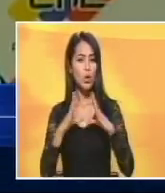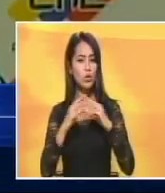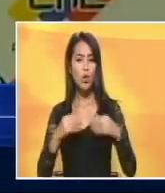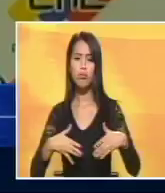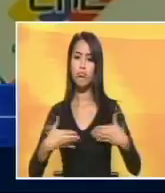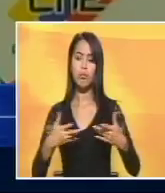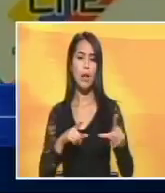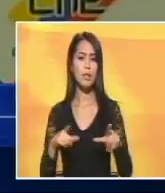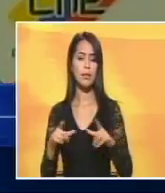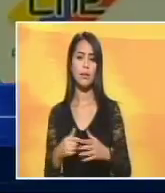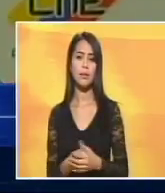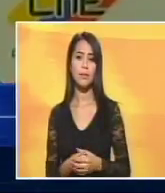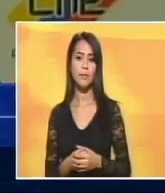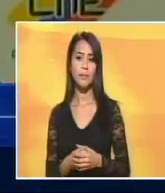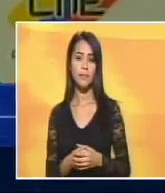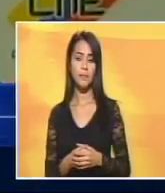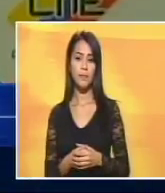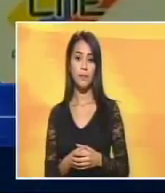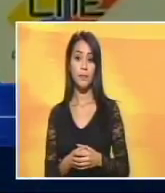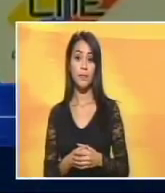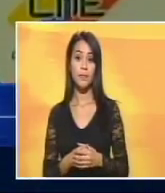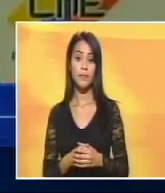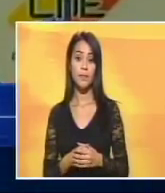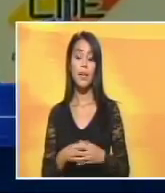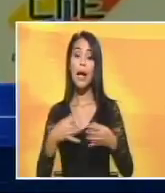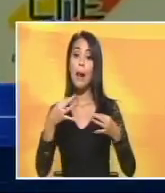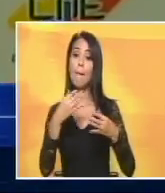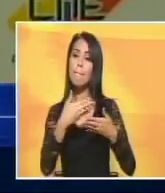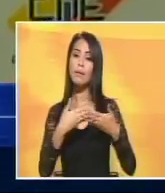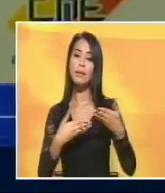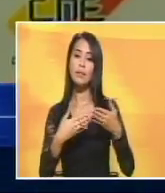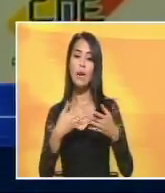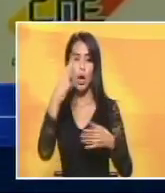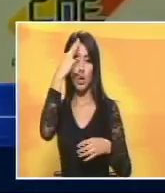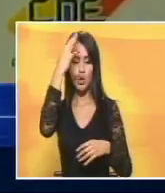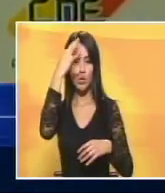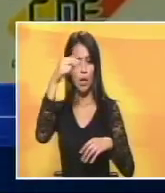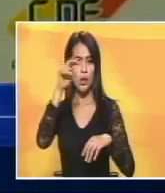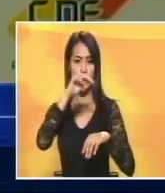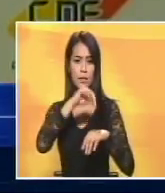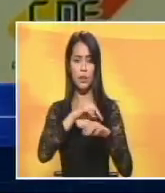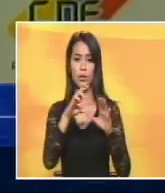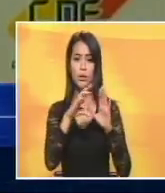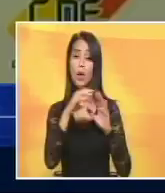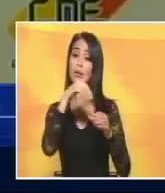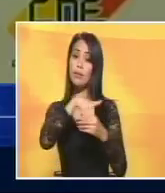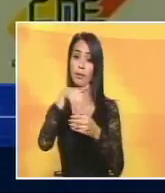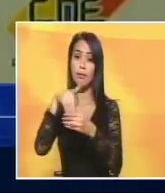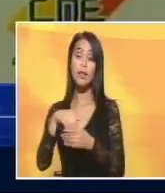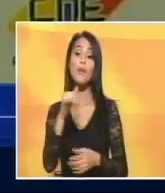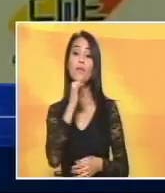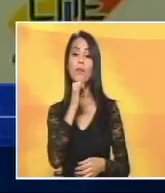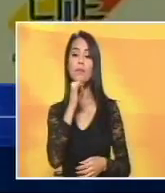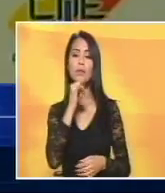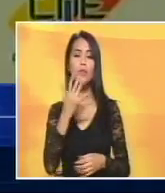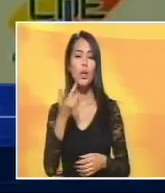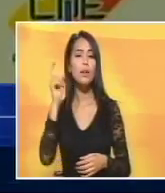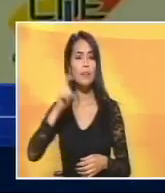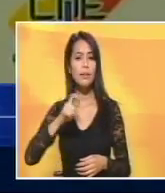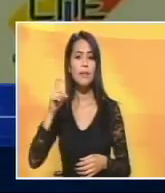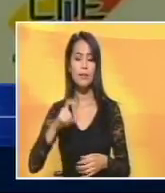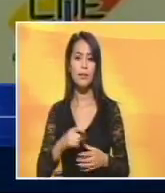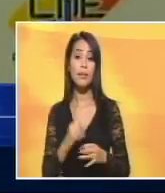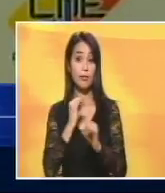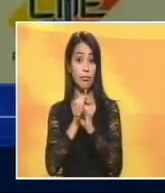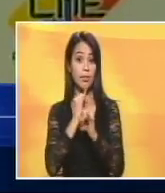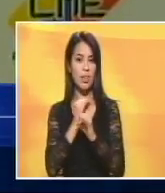dispuesto. Tenemos dispuestos en la página del Consejo Nacional Electoral la información necesaria de